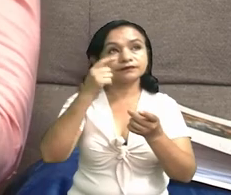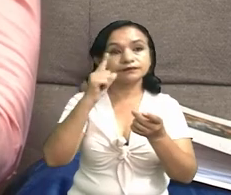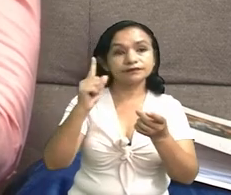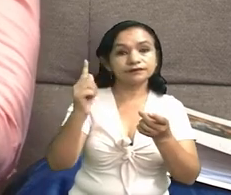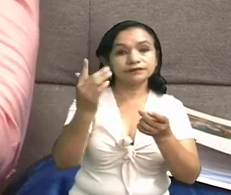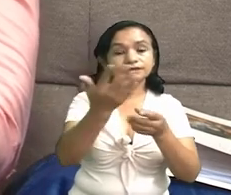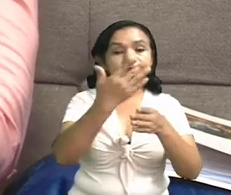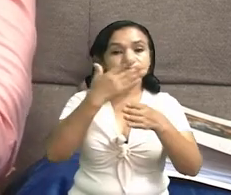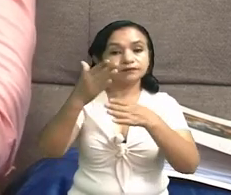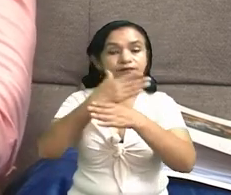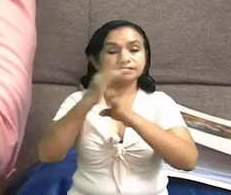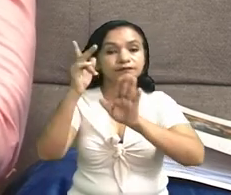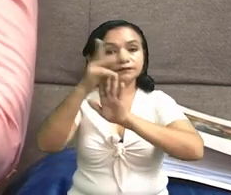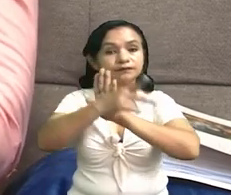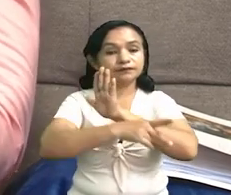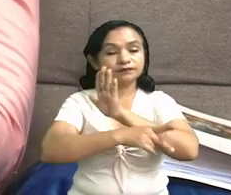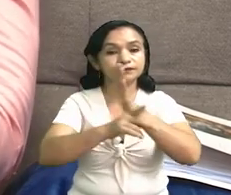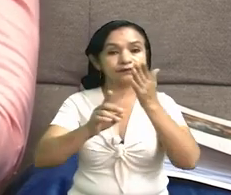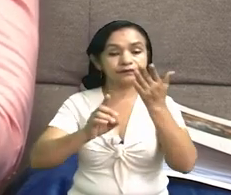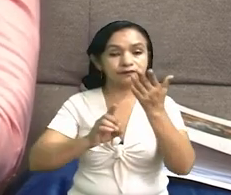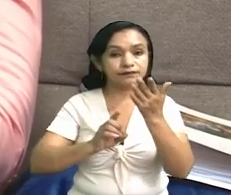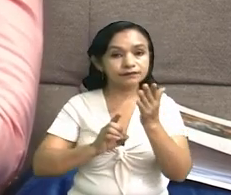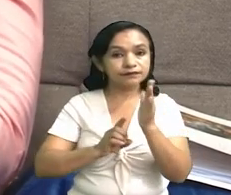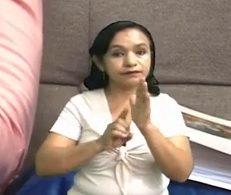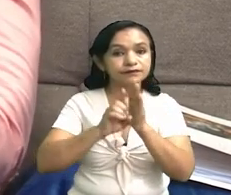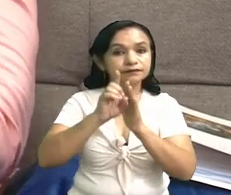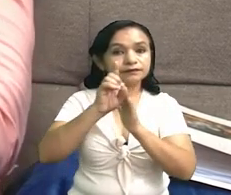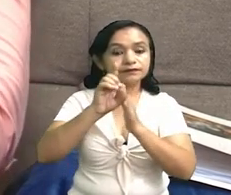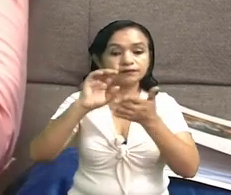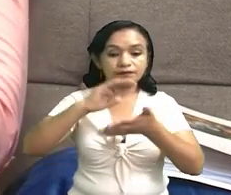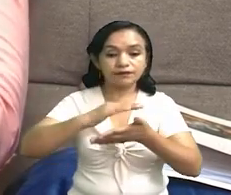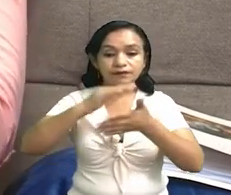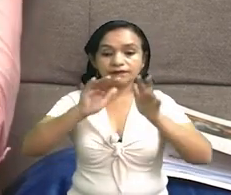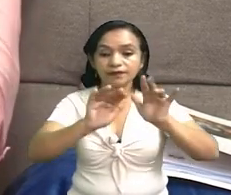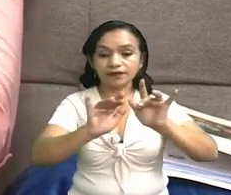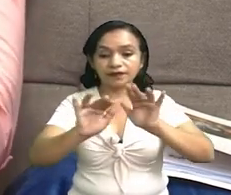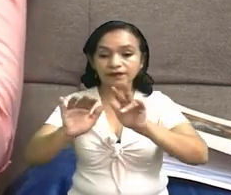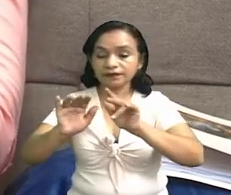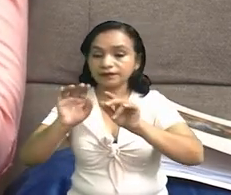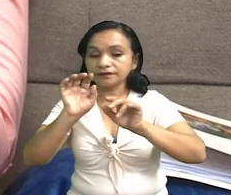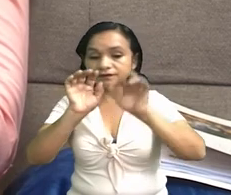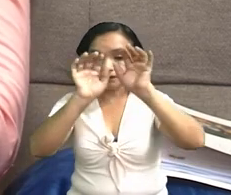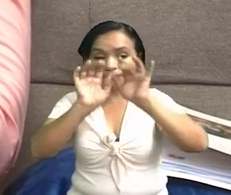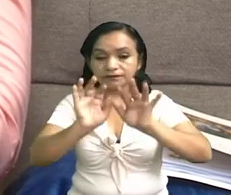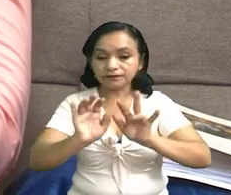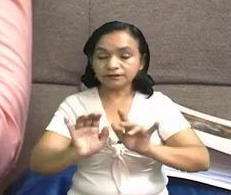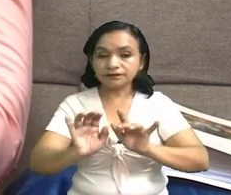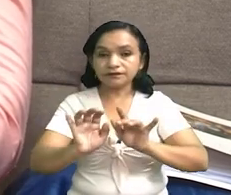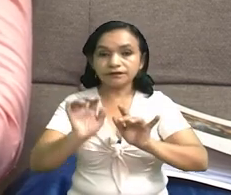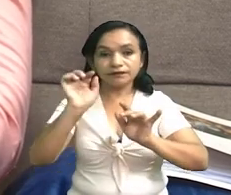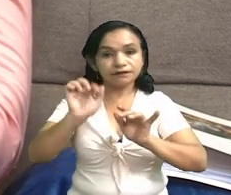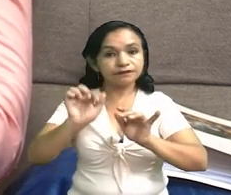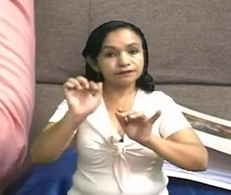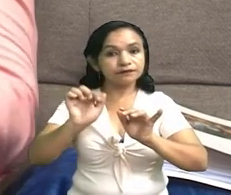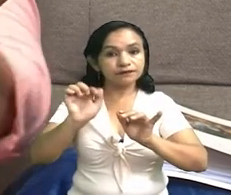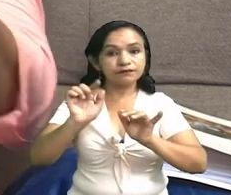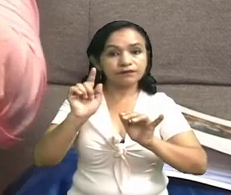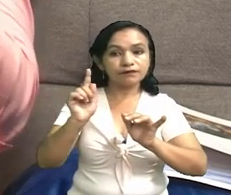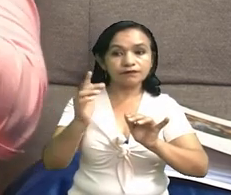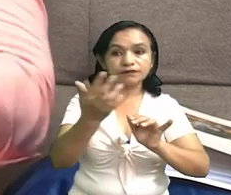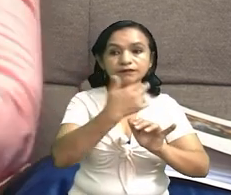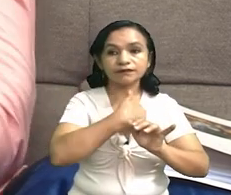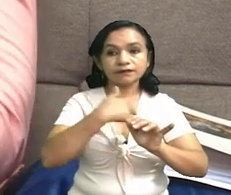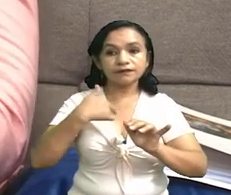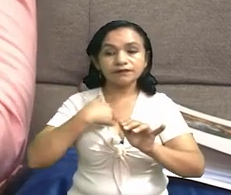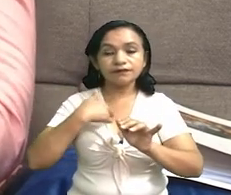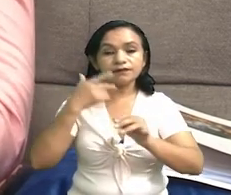mundo en avance tecnológico, y eso es lo que tenemos que incorporar. Por ejemplo, nosotros actualmente, para hacer